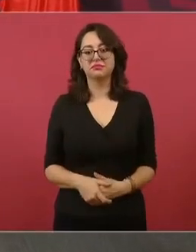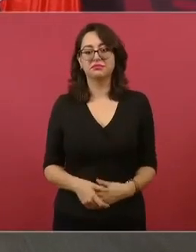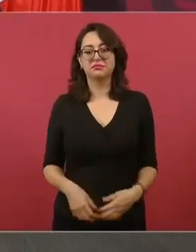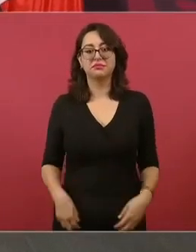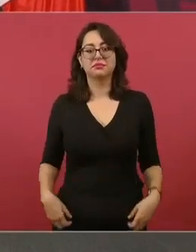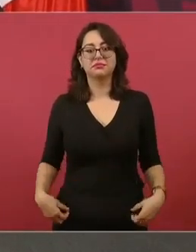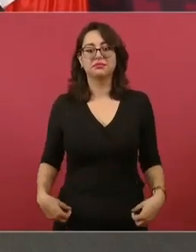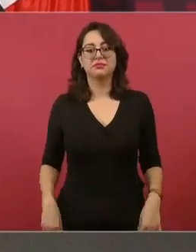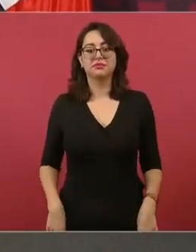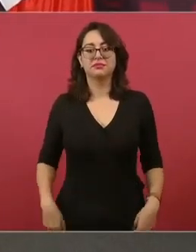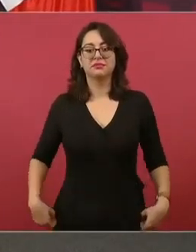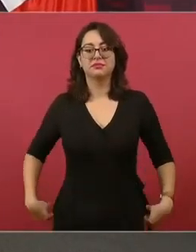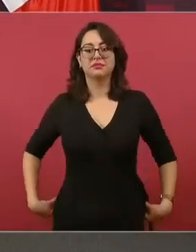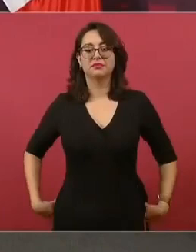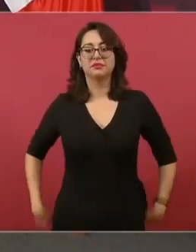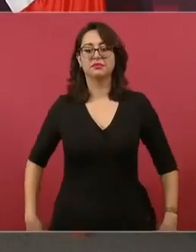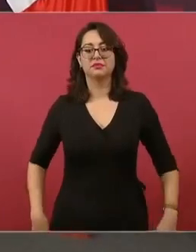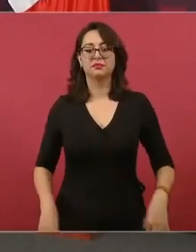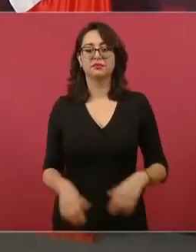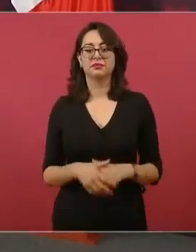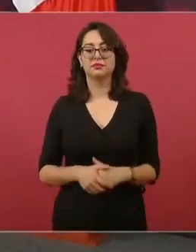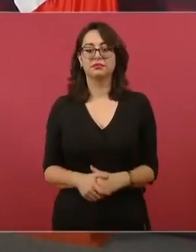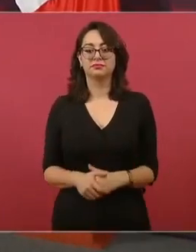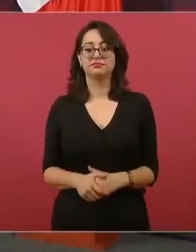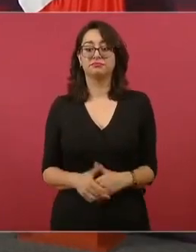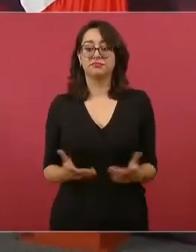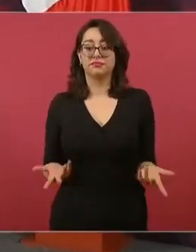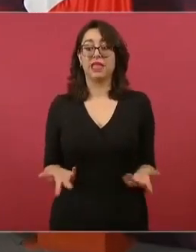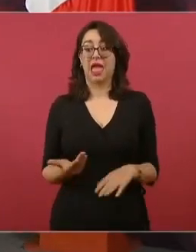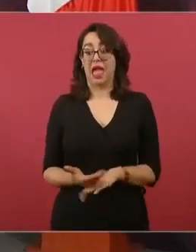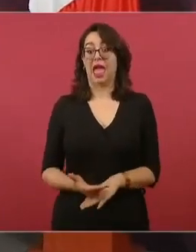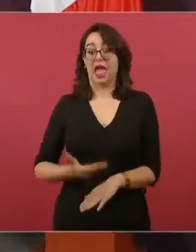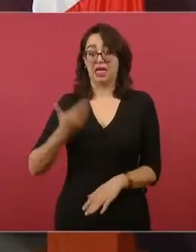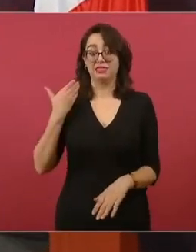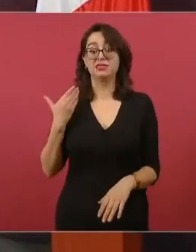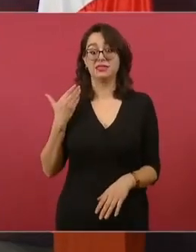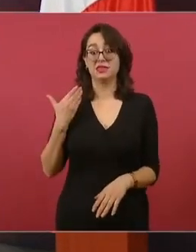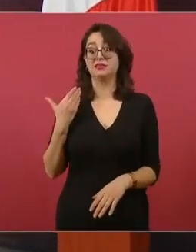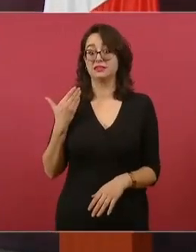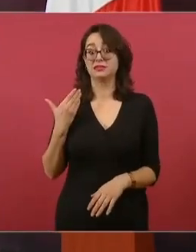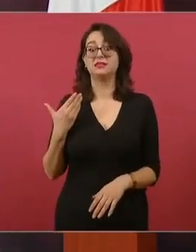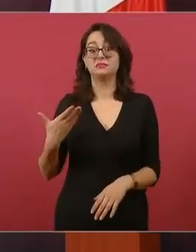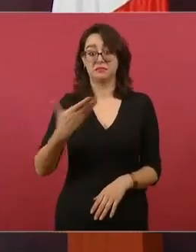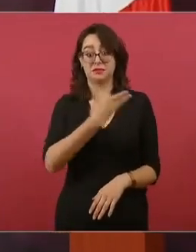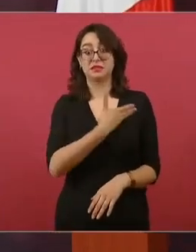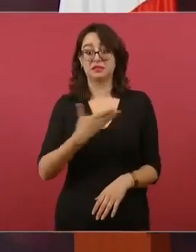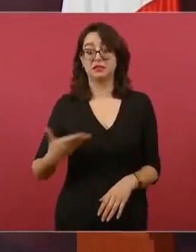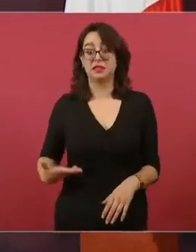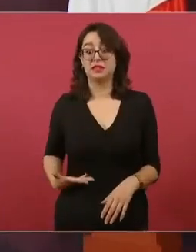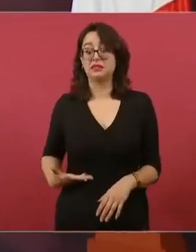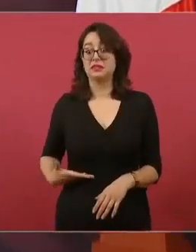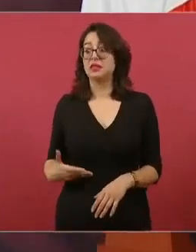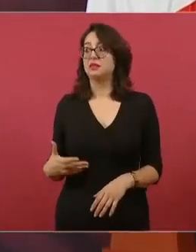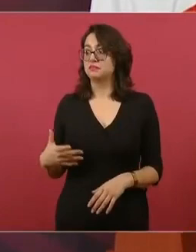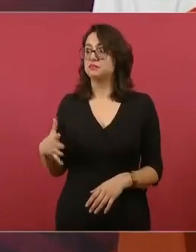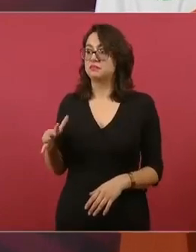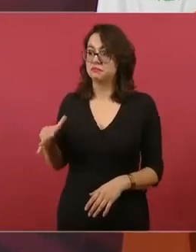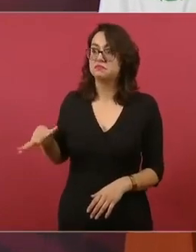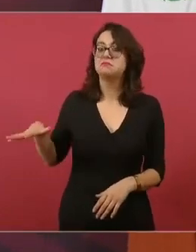Después de que, cuando llegó triunfante, como cuando regresó Juárez,